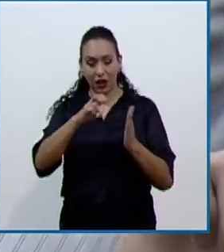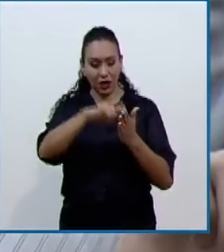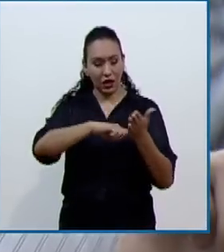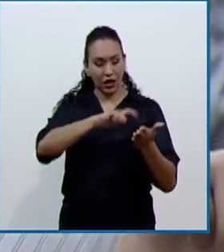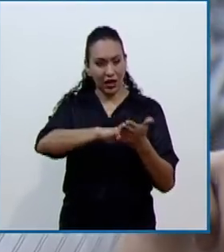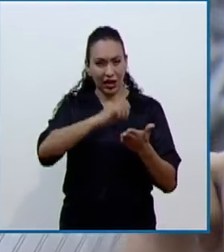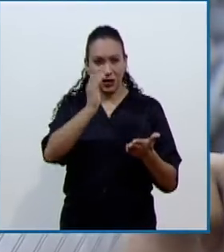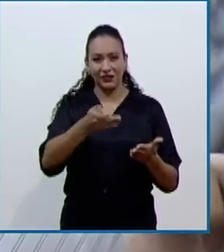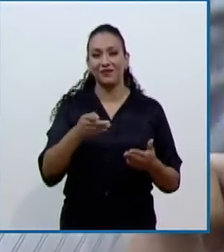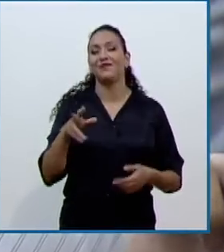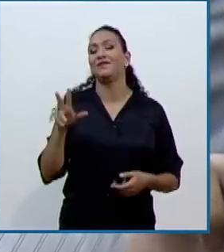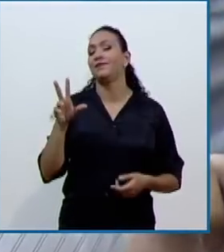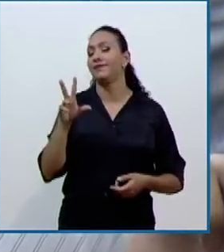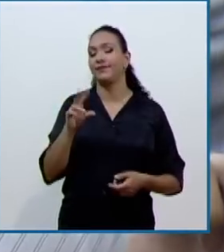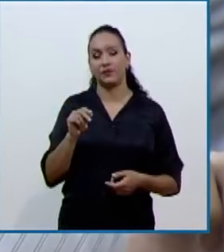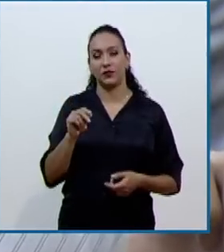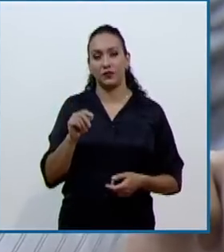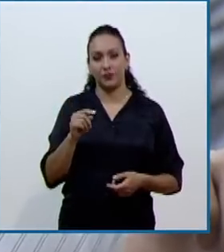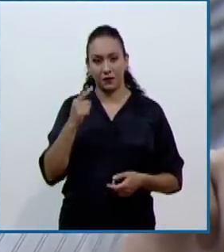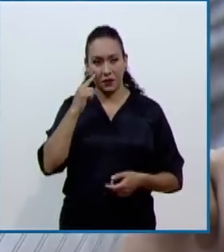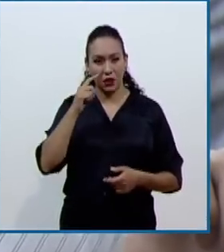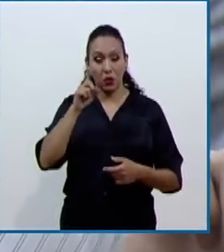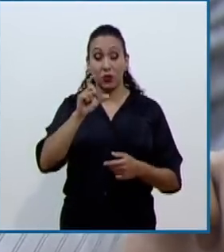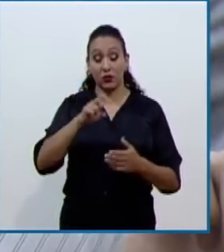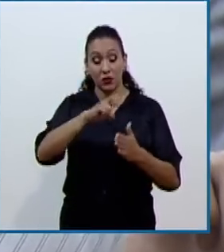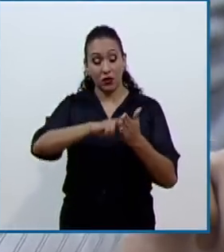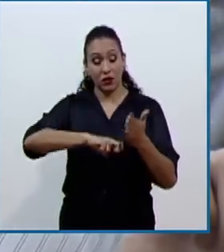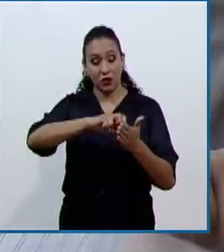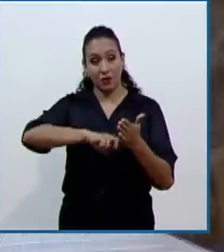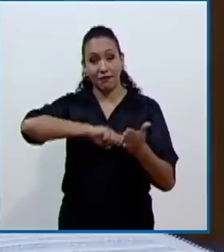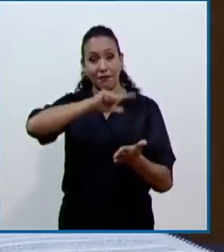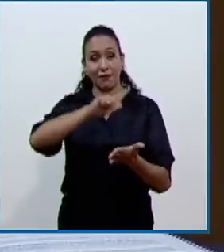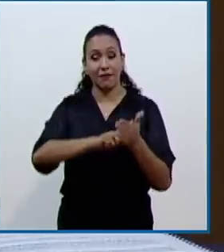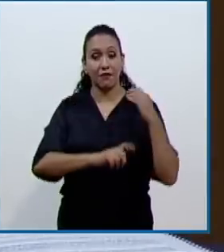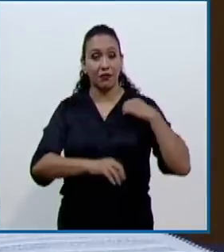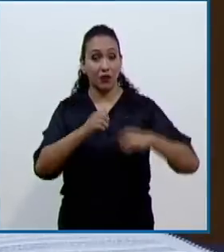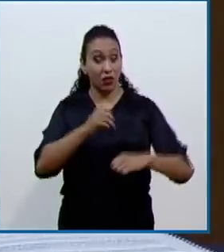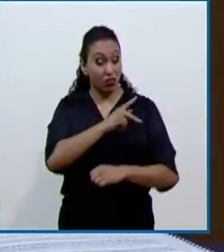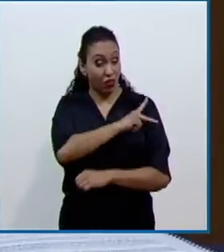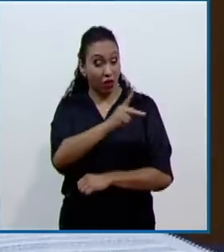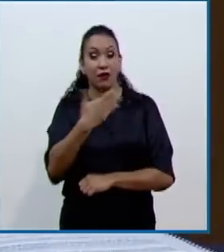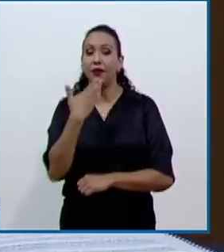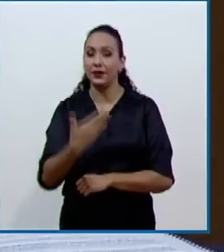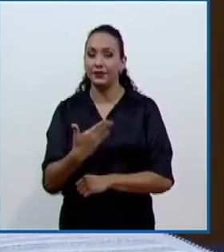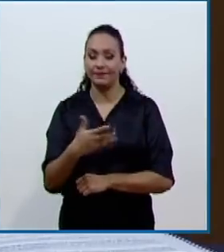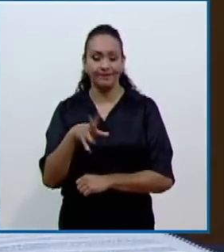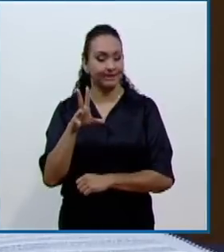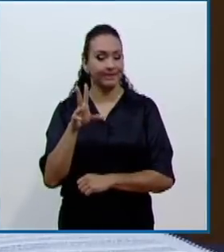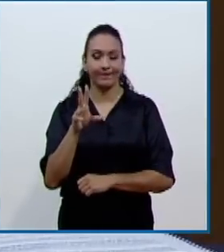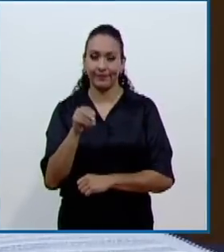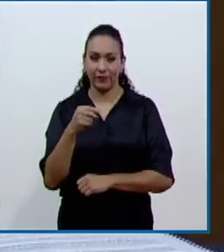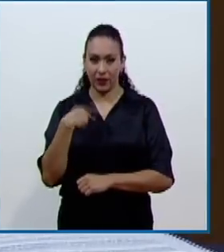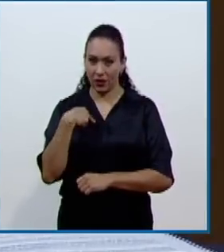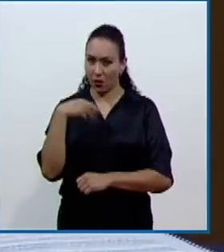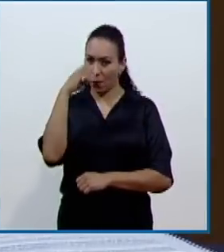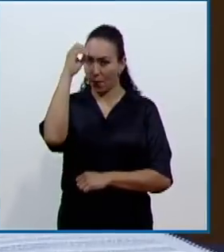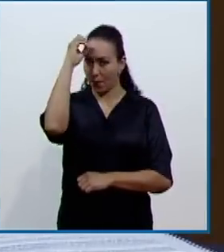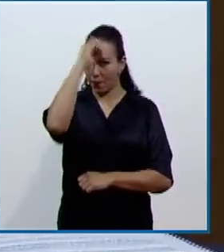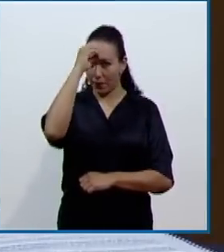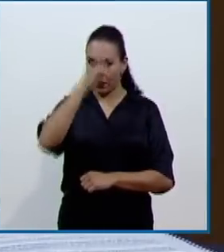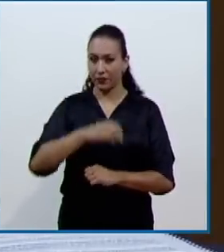No toda reforma judicial es viable. Considero que en un sistema